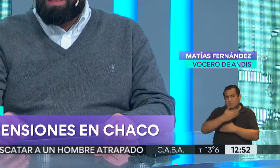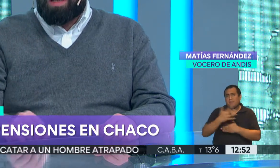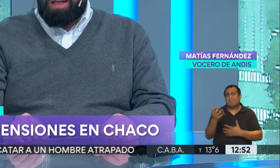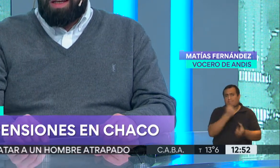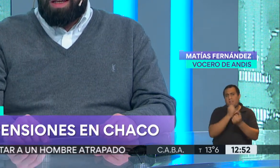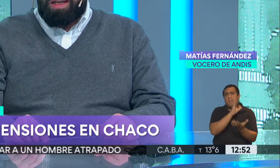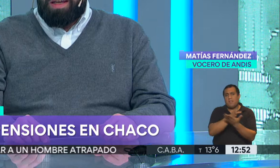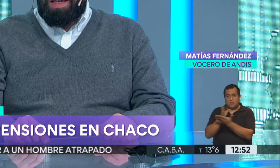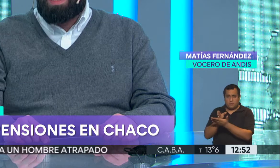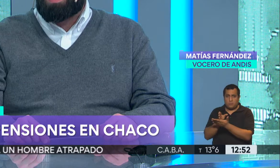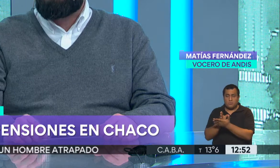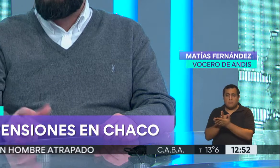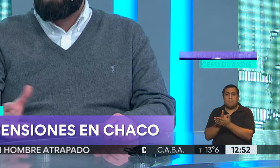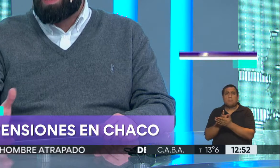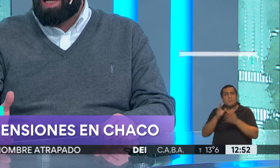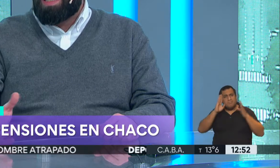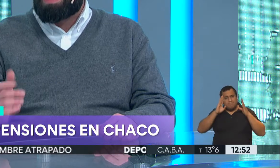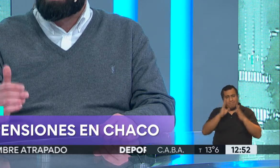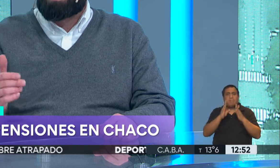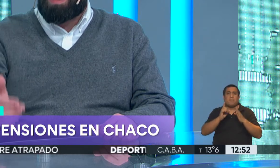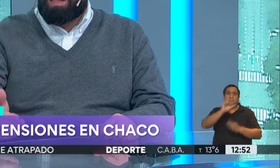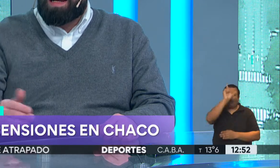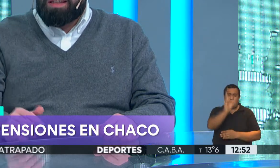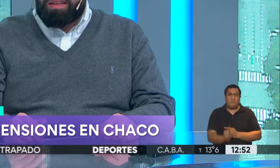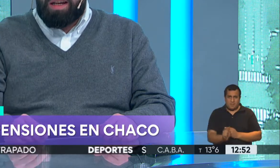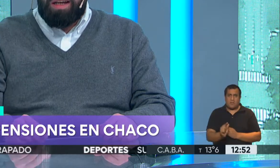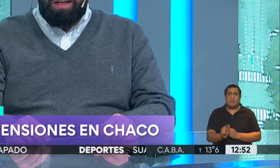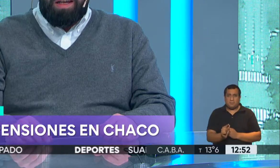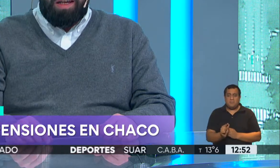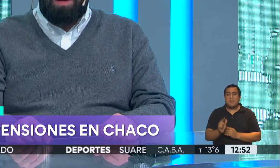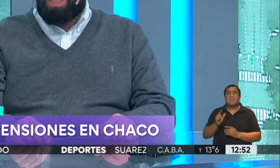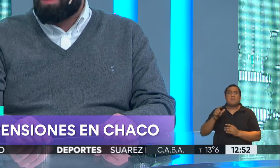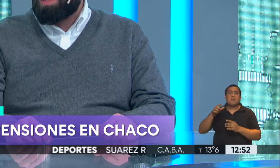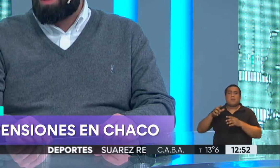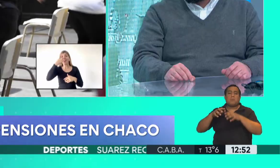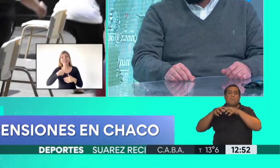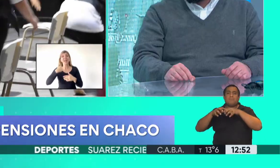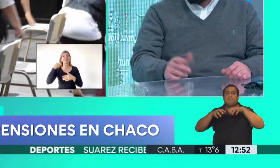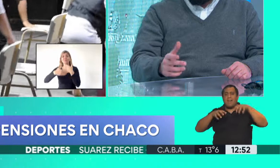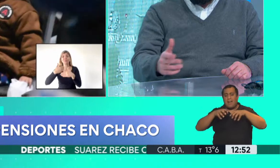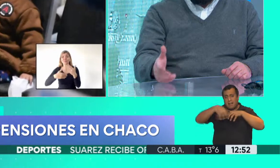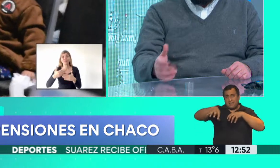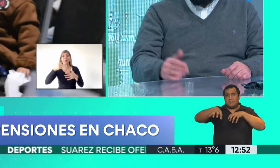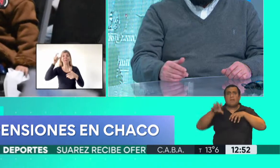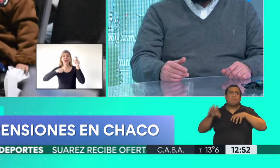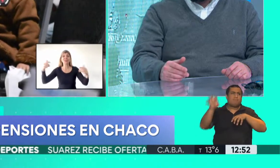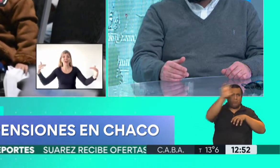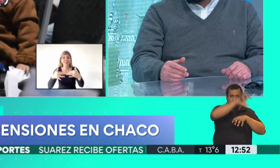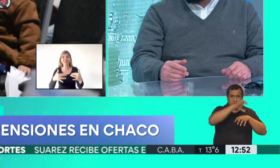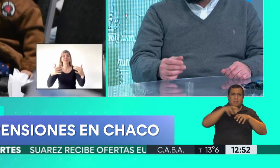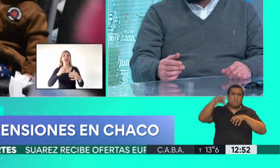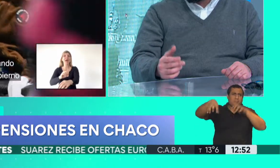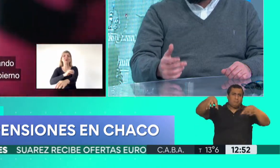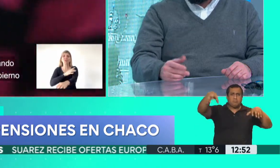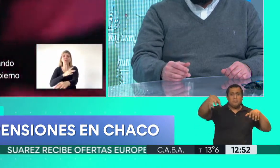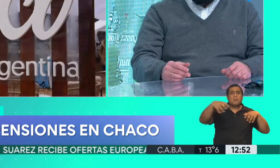un fuerte eje federal, acercar la agencia a lo largo y ancho del país. Tener ese cara